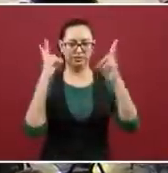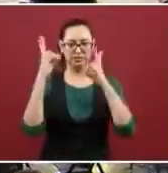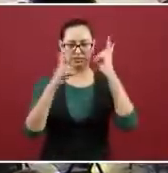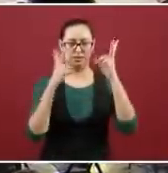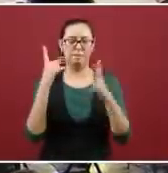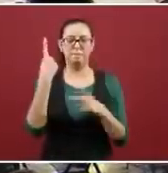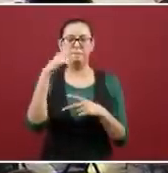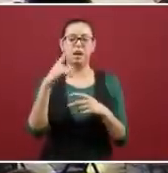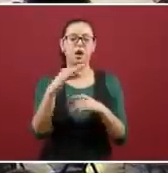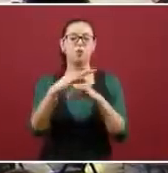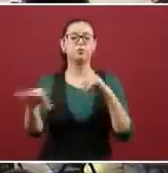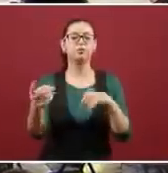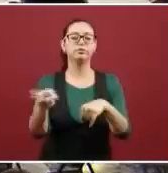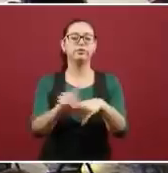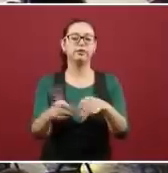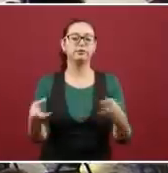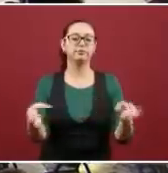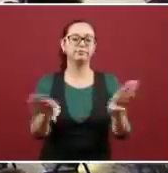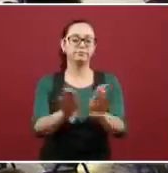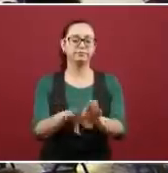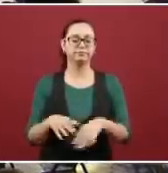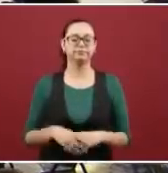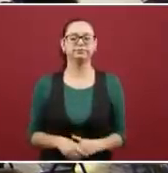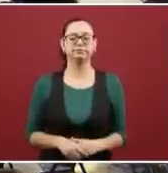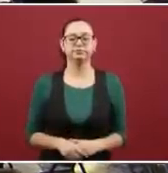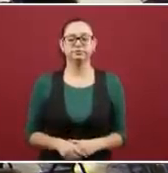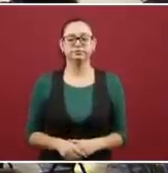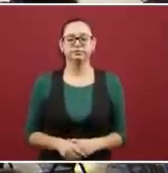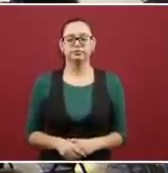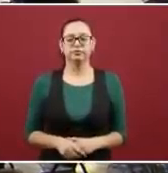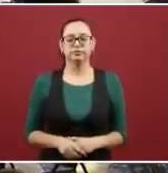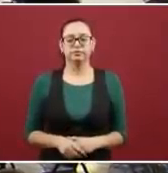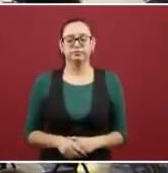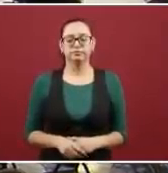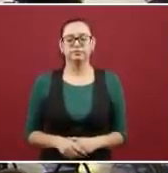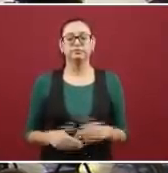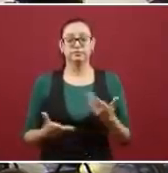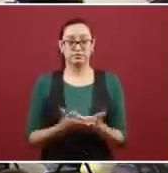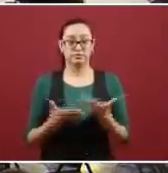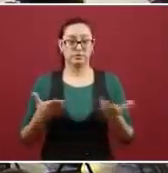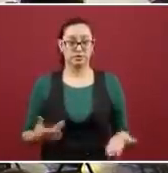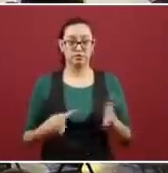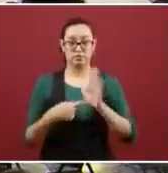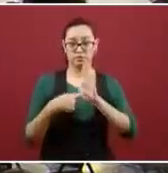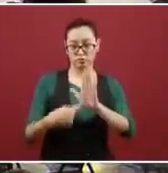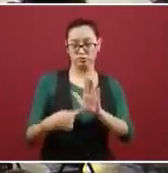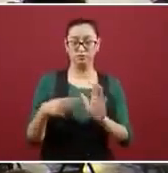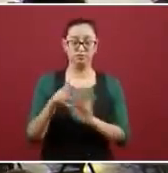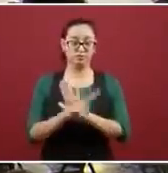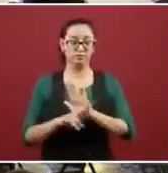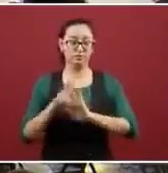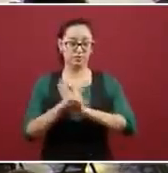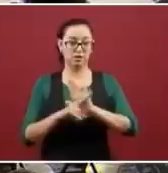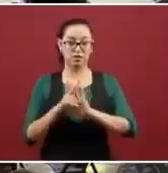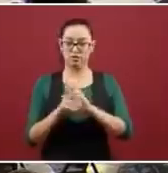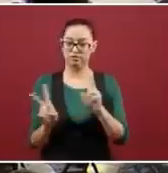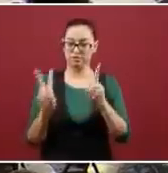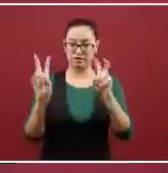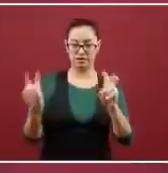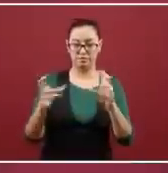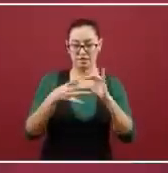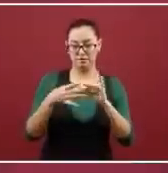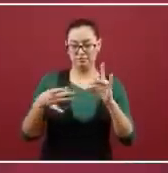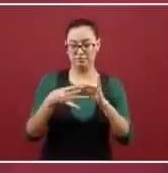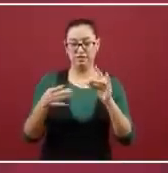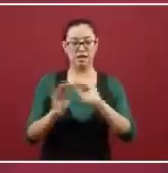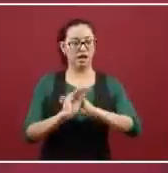feria. A continuación, les vamos a pasar un video donde explicamos